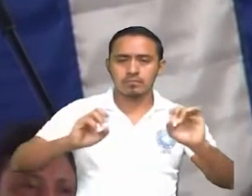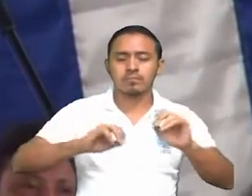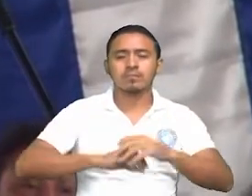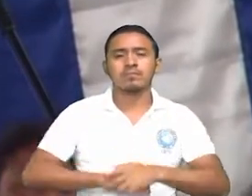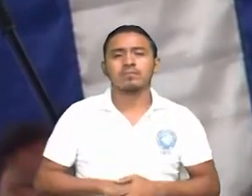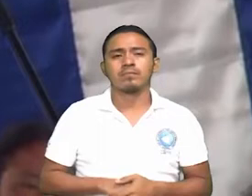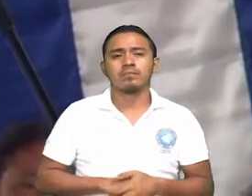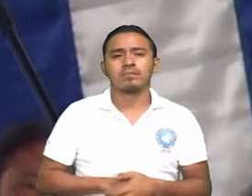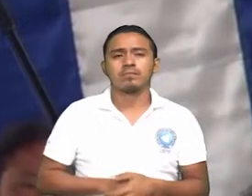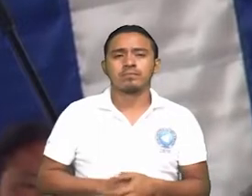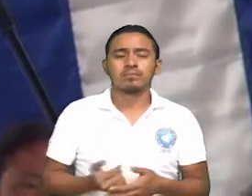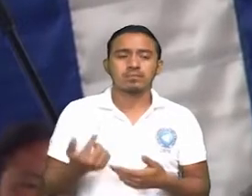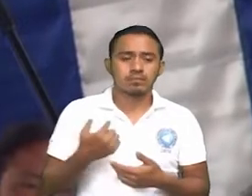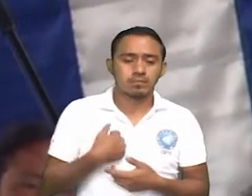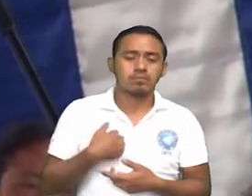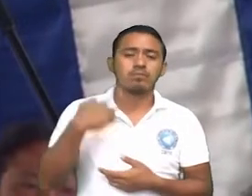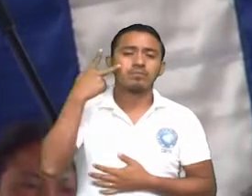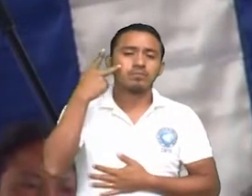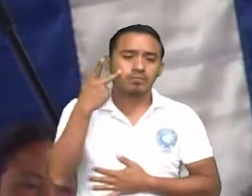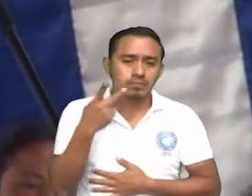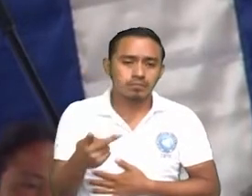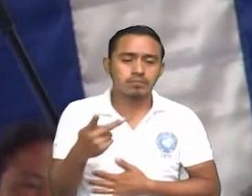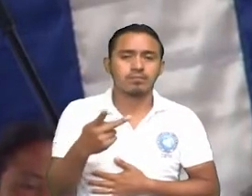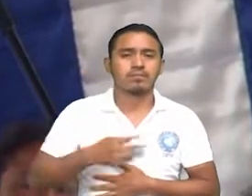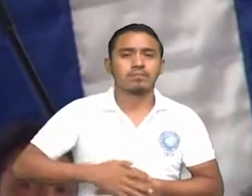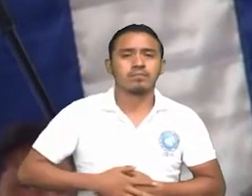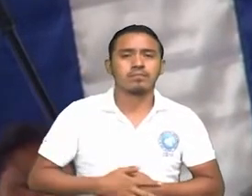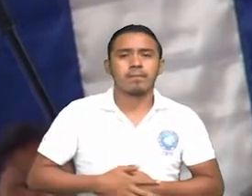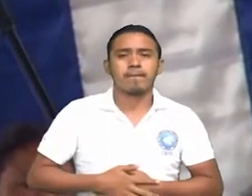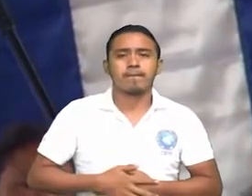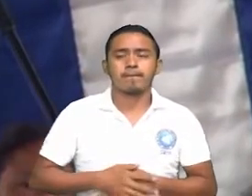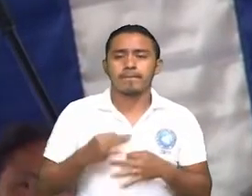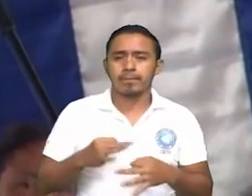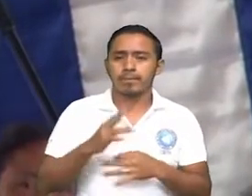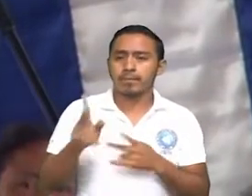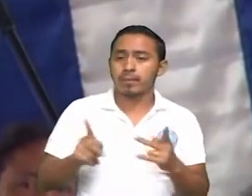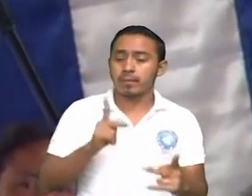nosotros, reconociendo